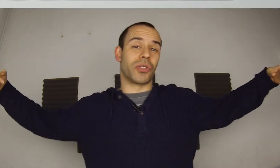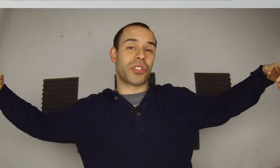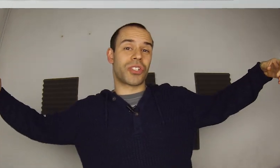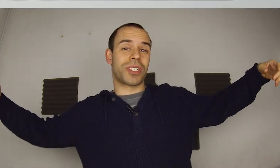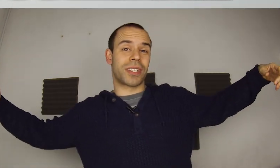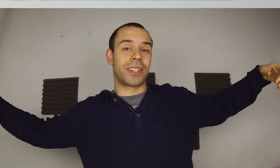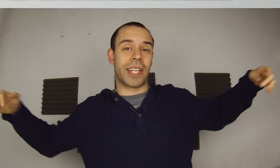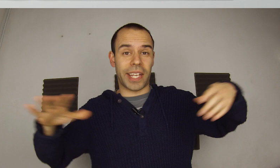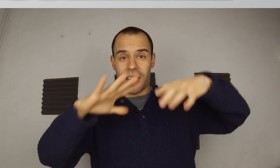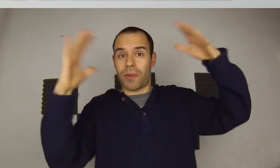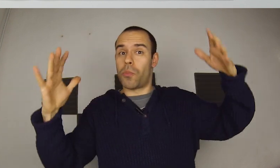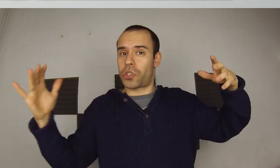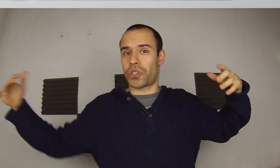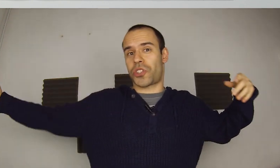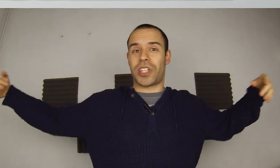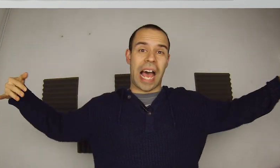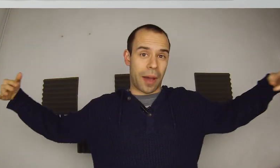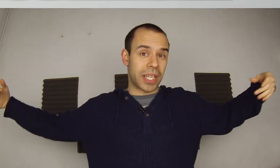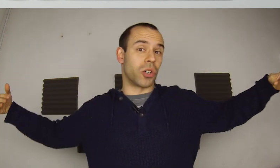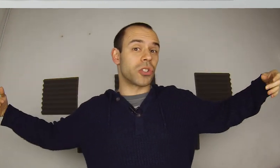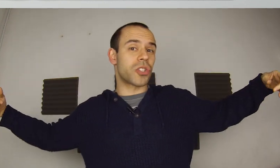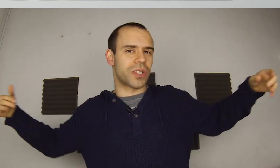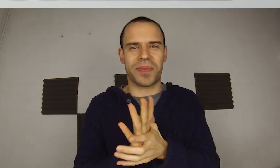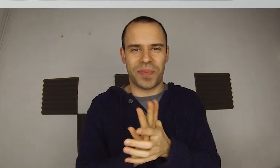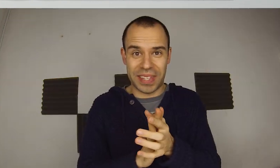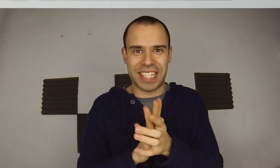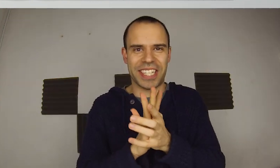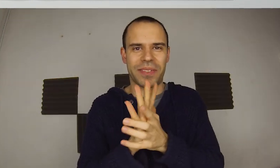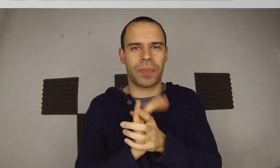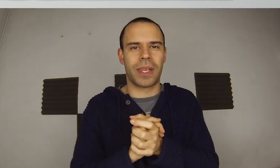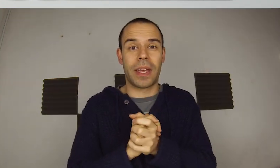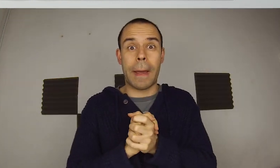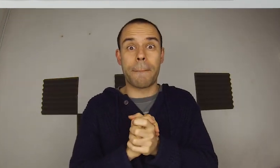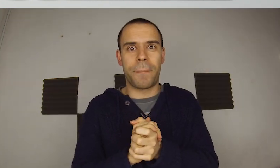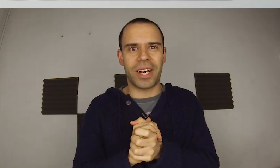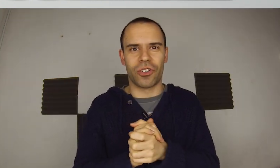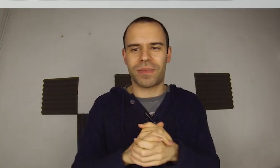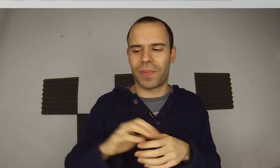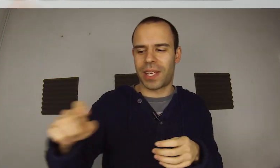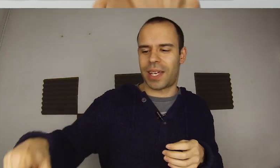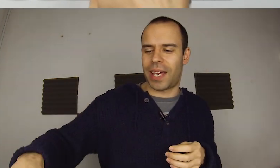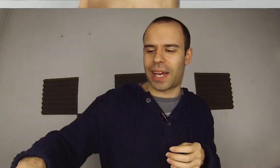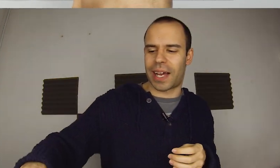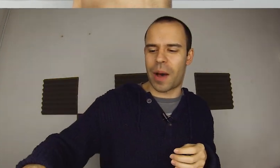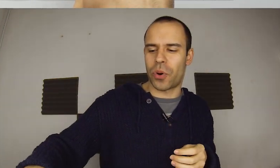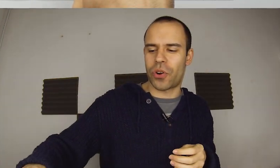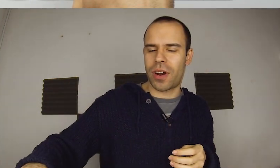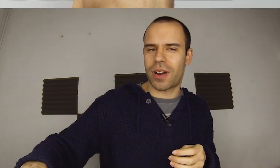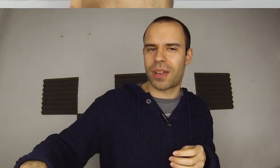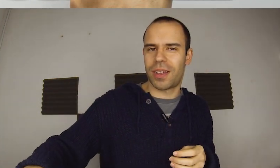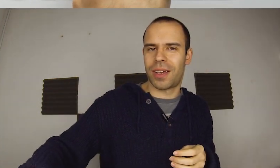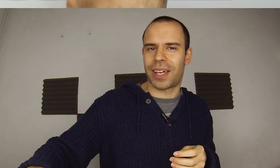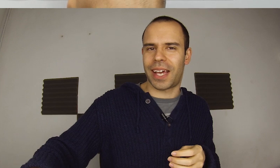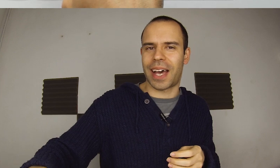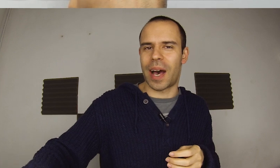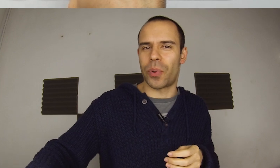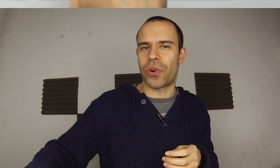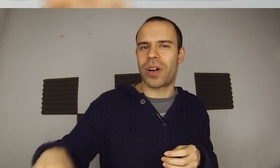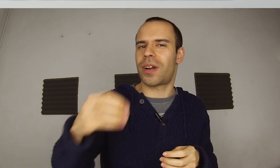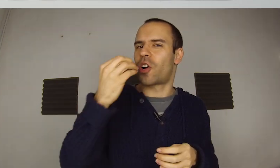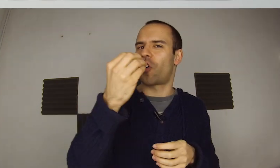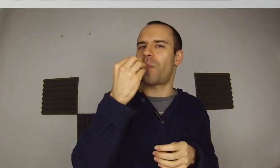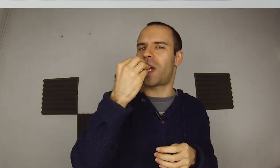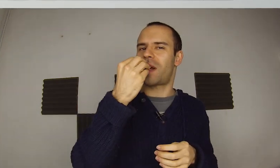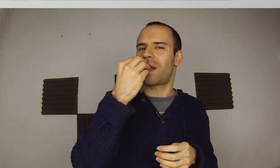amigos tenía muchos amigos sí pero en japón en